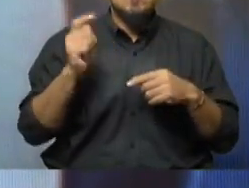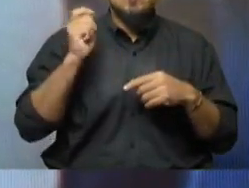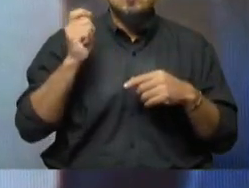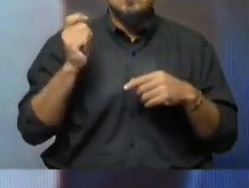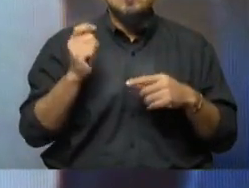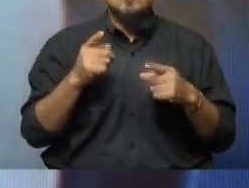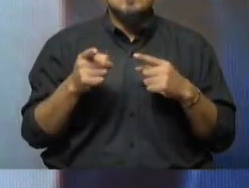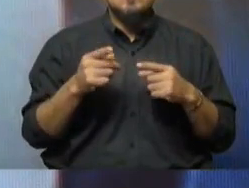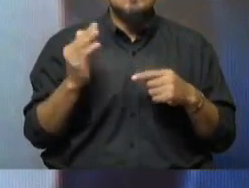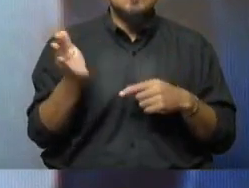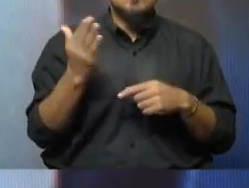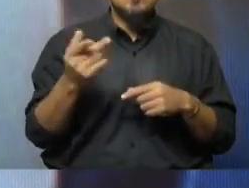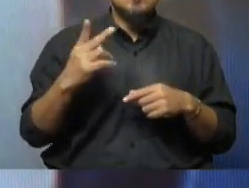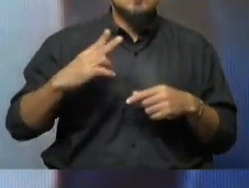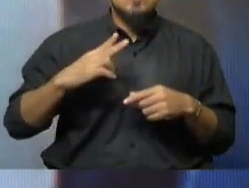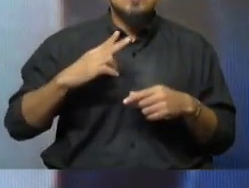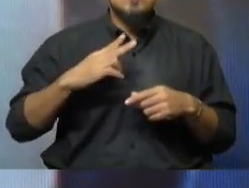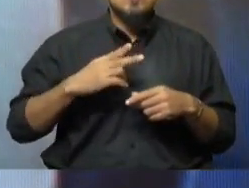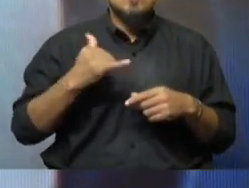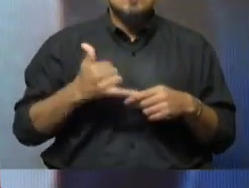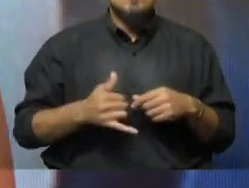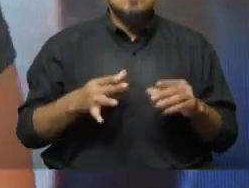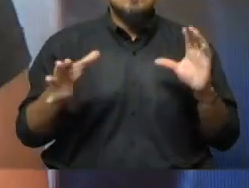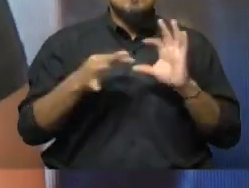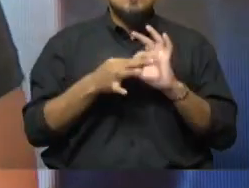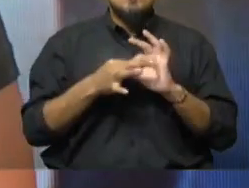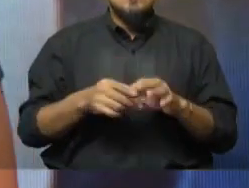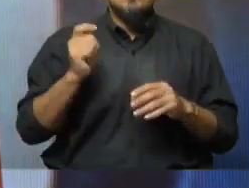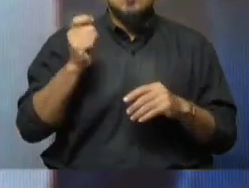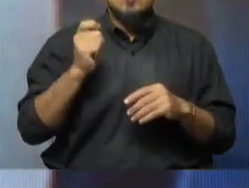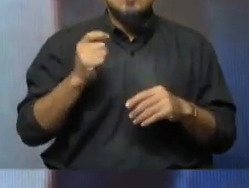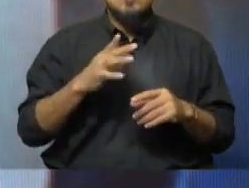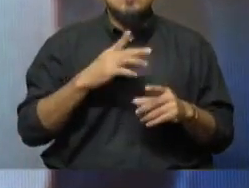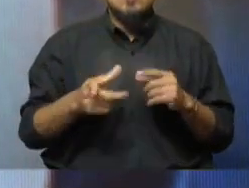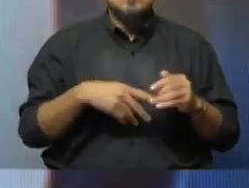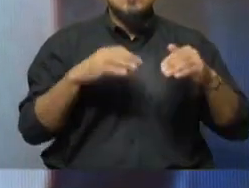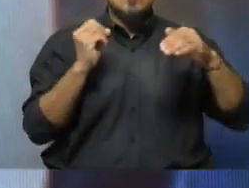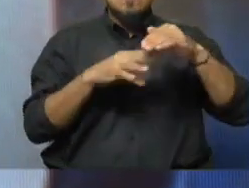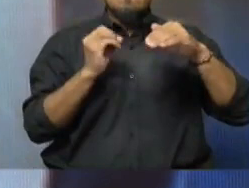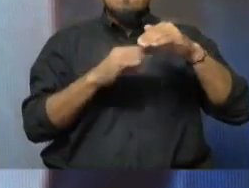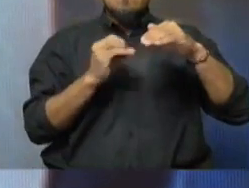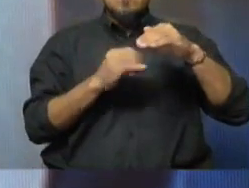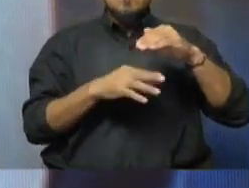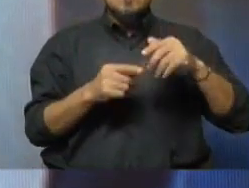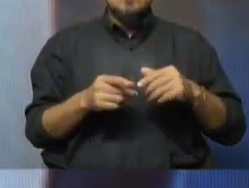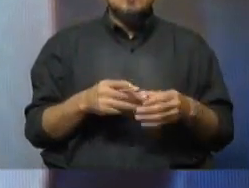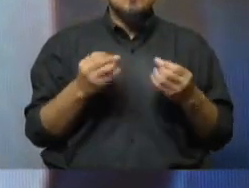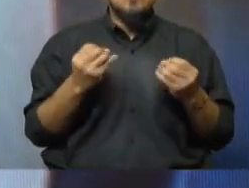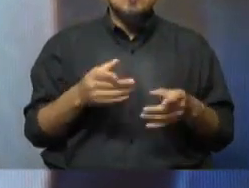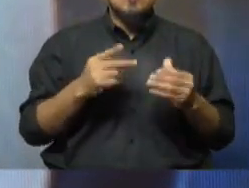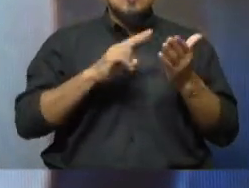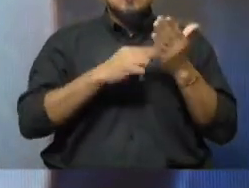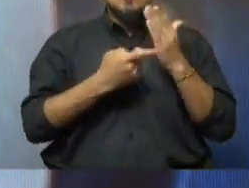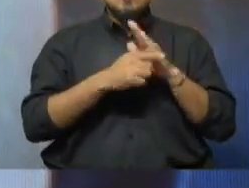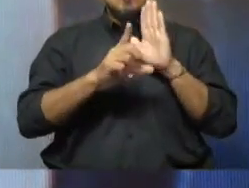o de producciones privadas, también tienen vinculación con lo público y con fondos nacionales. Por eso mismo, dentro del proyecto de